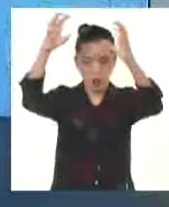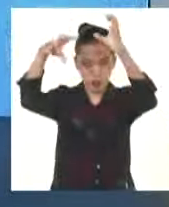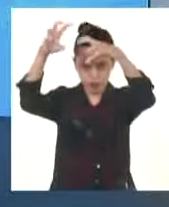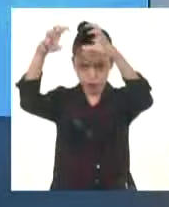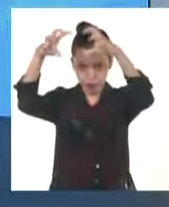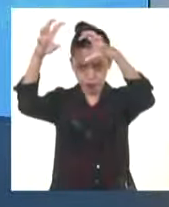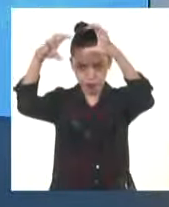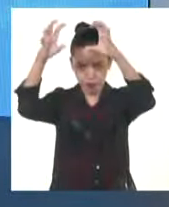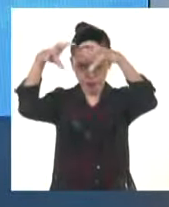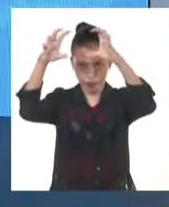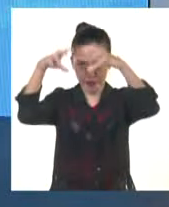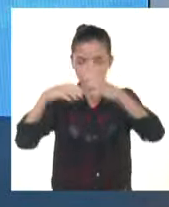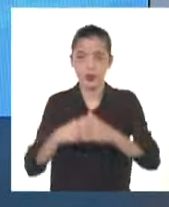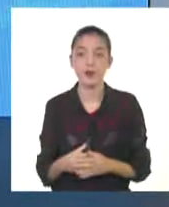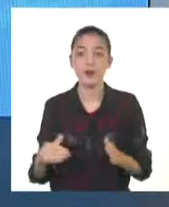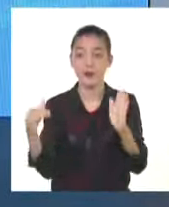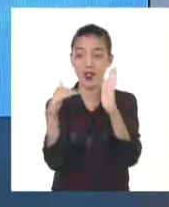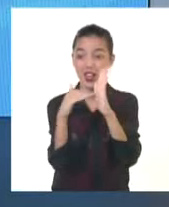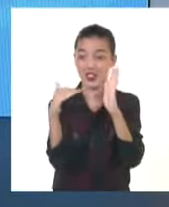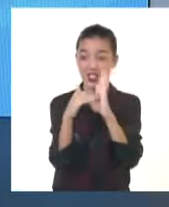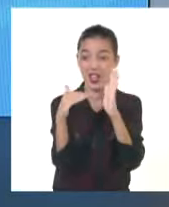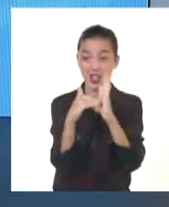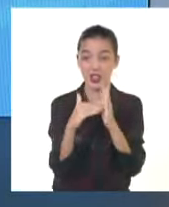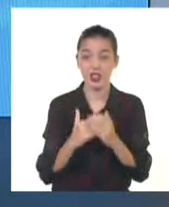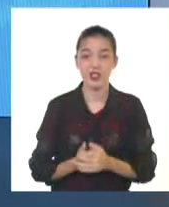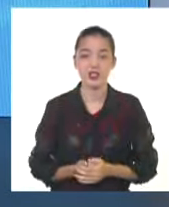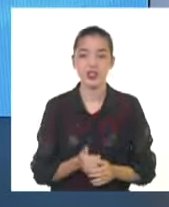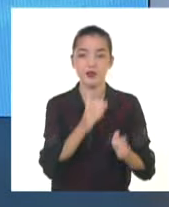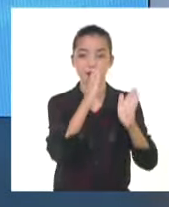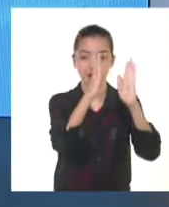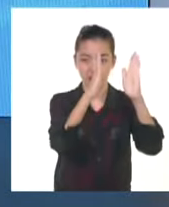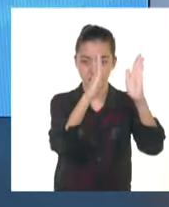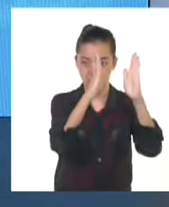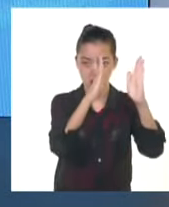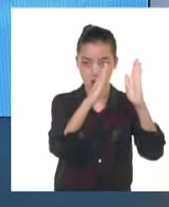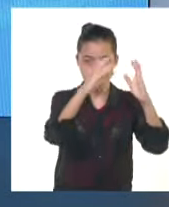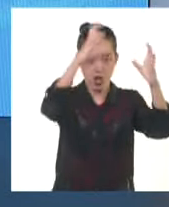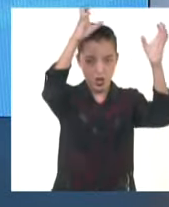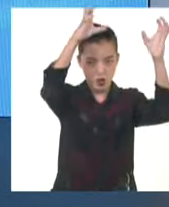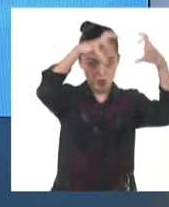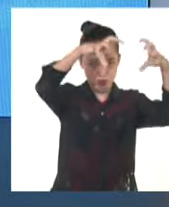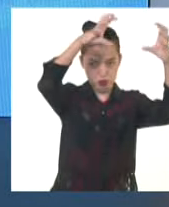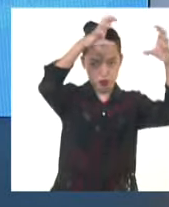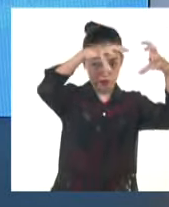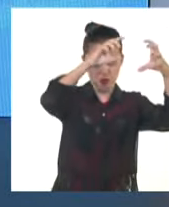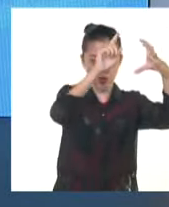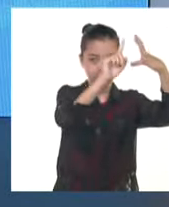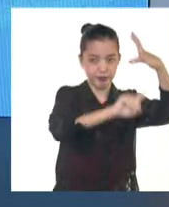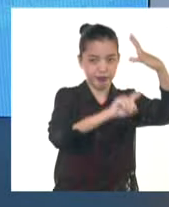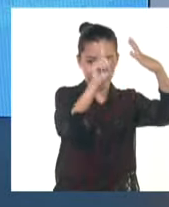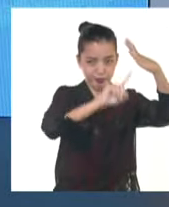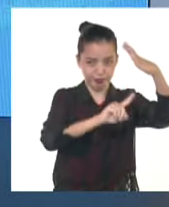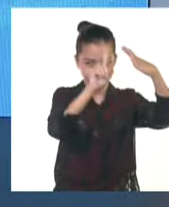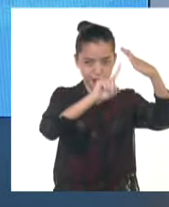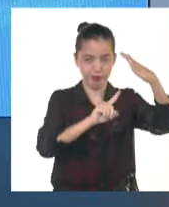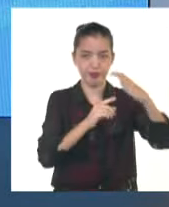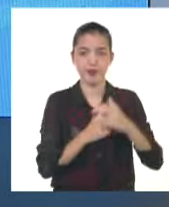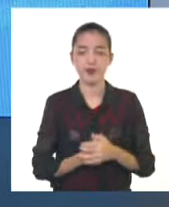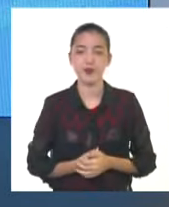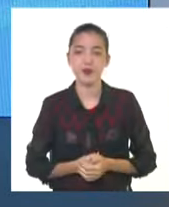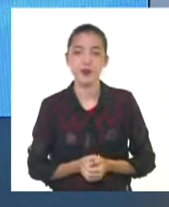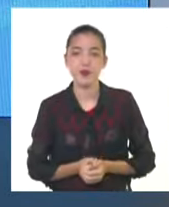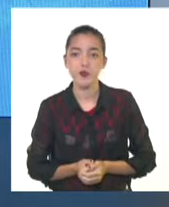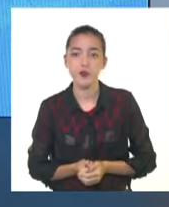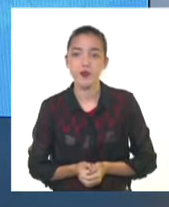hoy tendremos hacia el interior y sur del centro oriente algunos chubascos y tormentas eléctricas, también en la parte occidental, lluvias durante horas de esta tarde, como ha